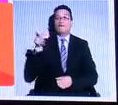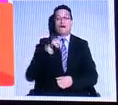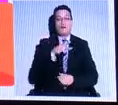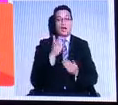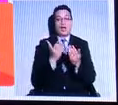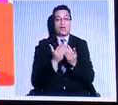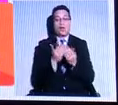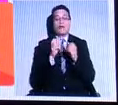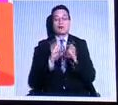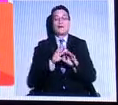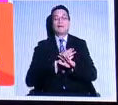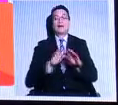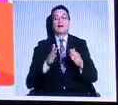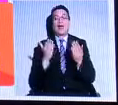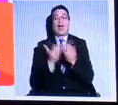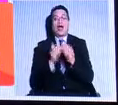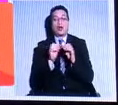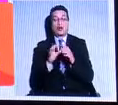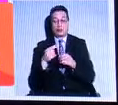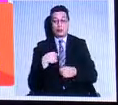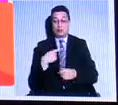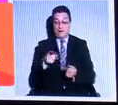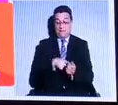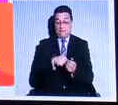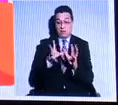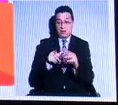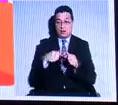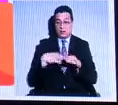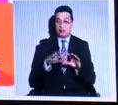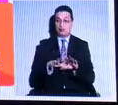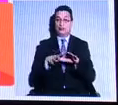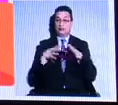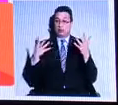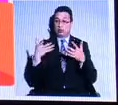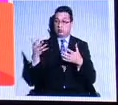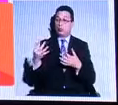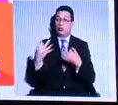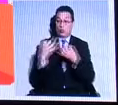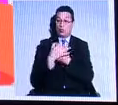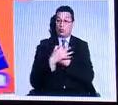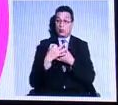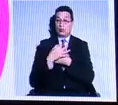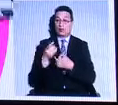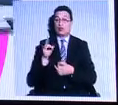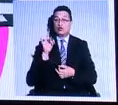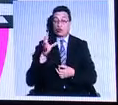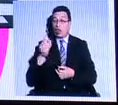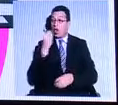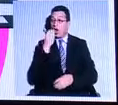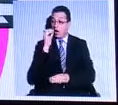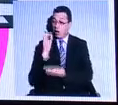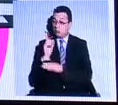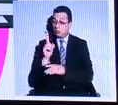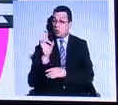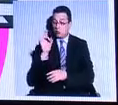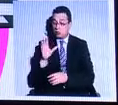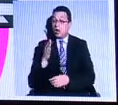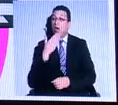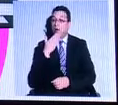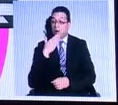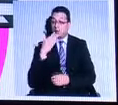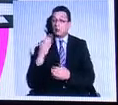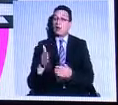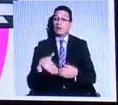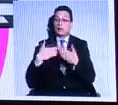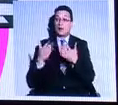poder terminar su educación. Como familia, nos sorprendimos mucho cuando nos contó que no solo recibe alimentación, sino que también le